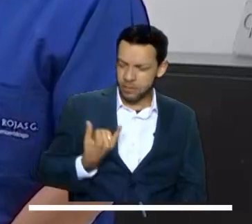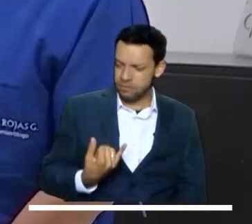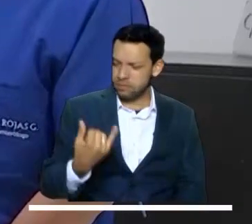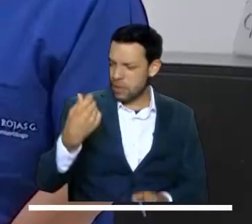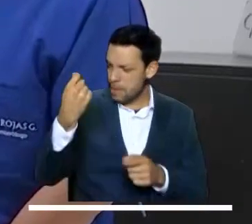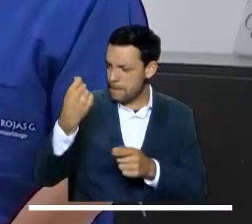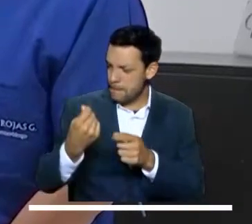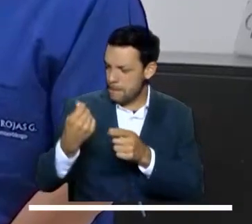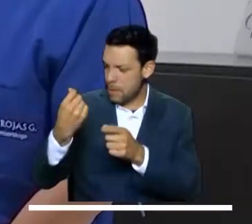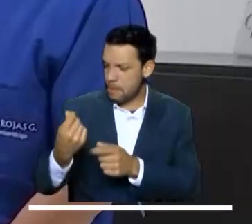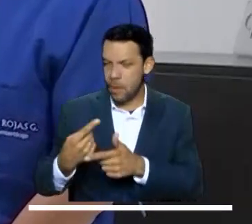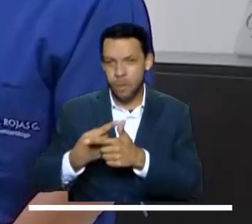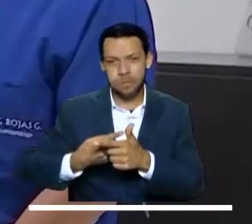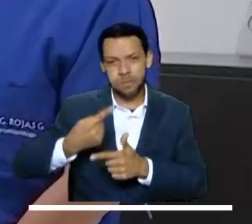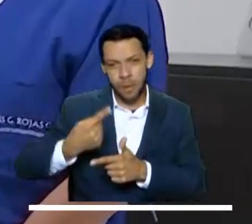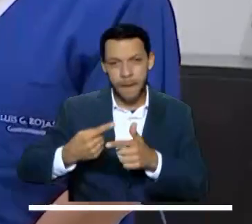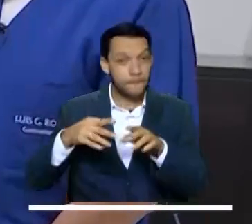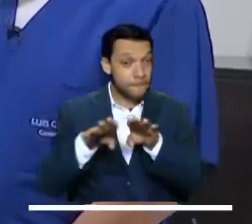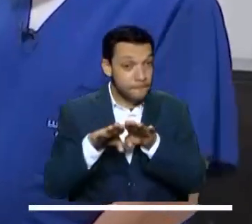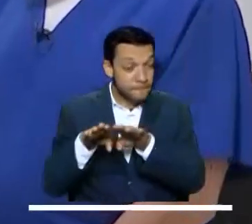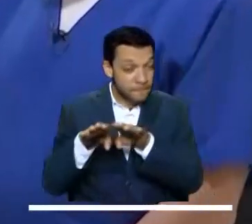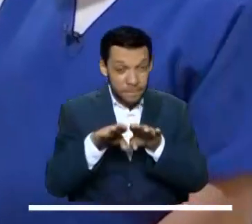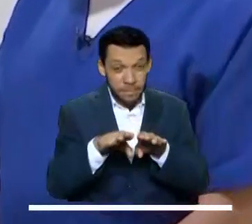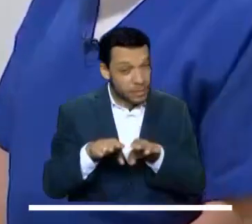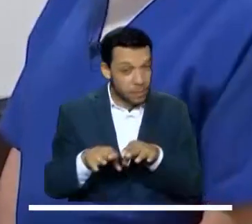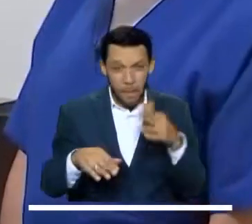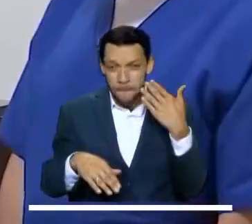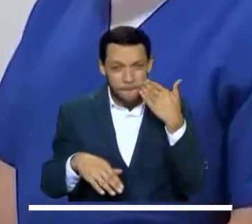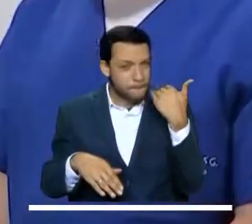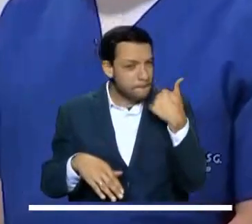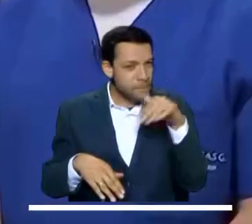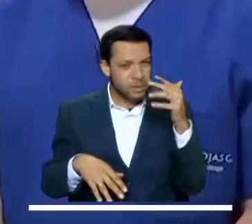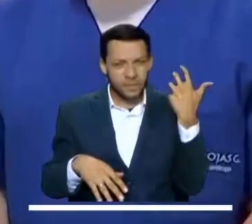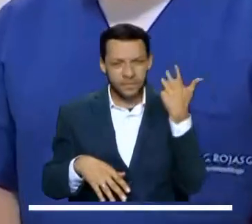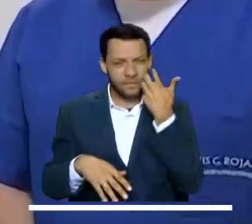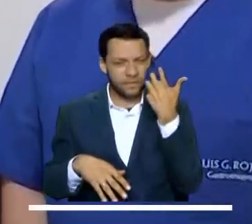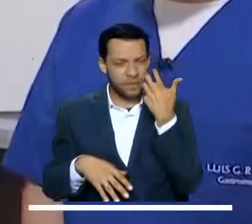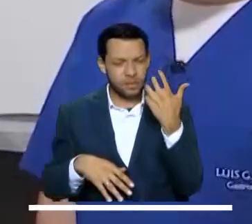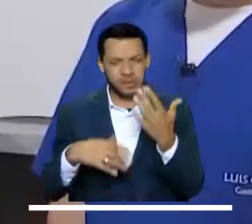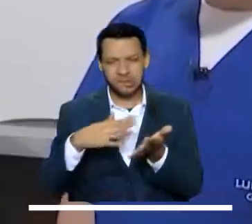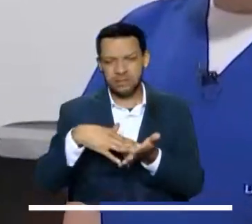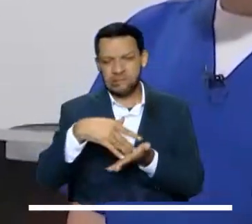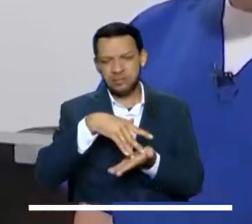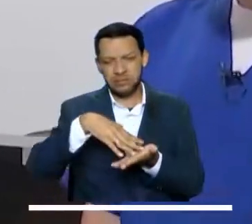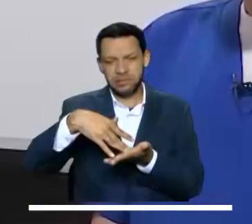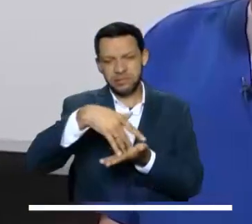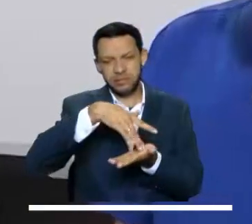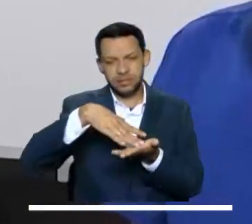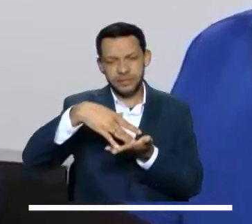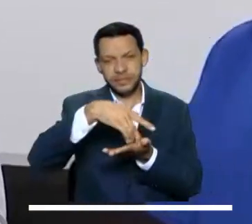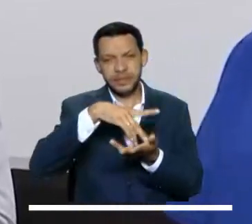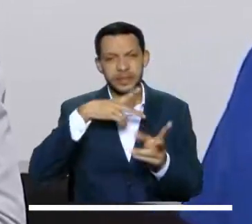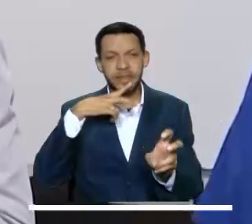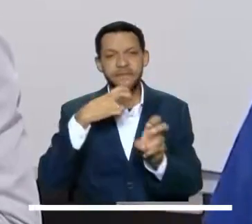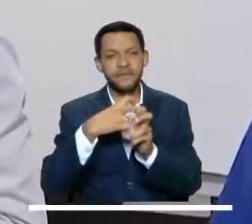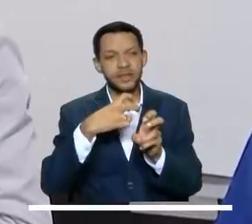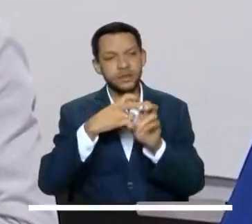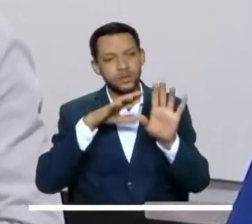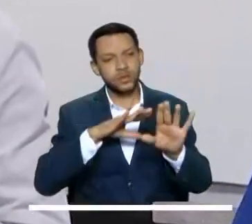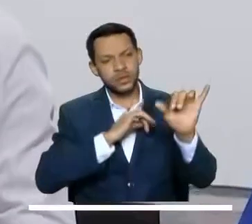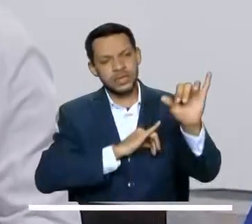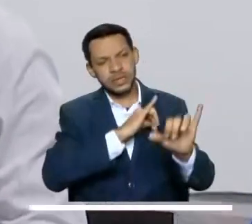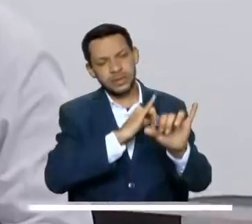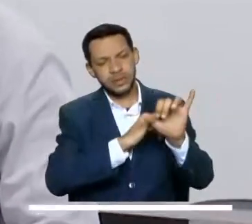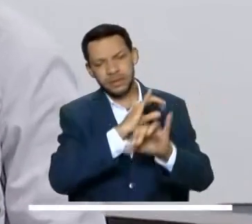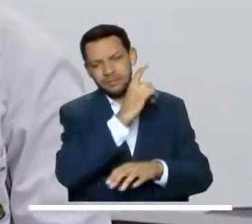estadísticas en otros países. ¿Sigue siendo la enfermedad gastrointestinal una enfermedad que está avanzando a nivel internacional?